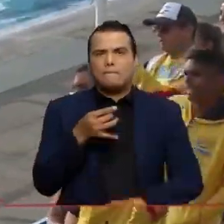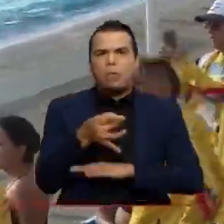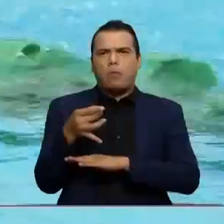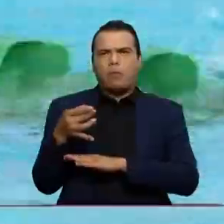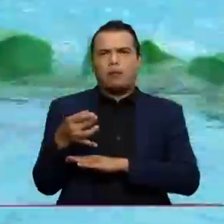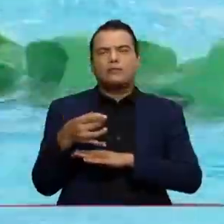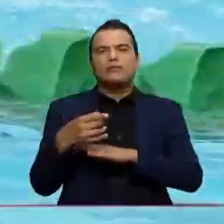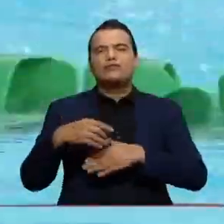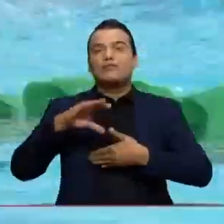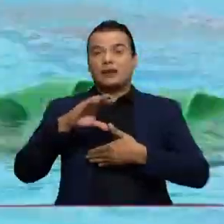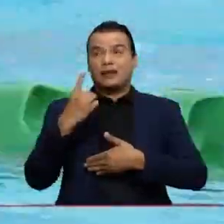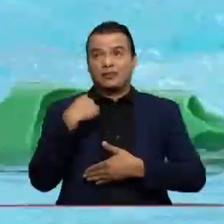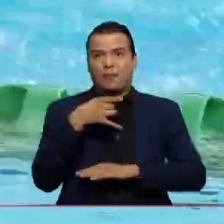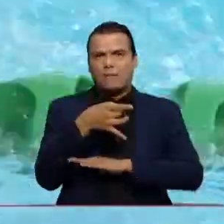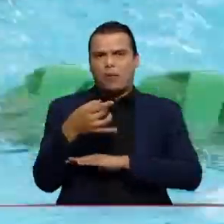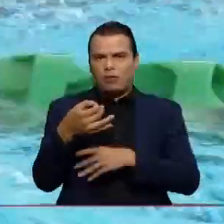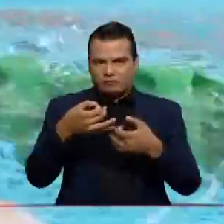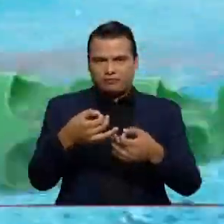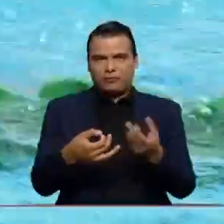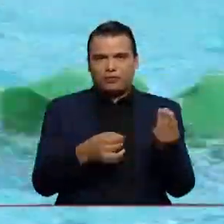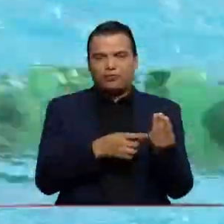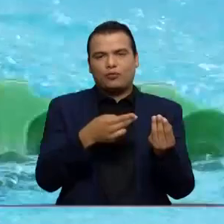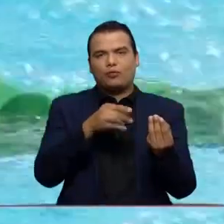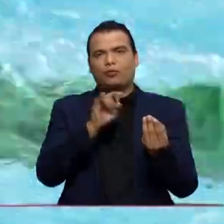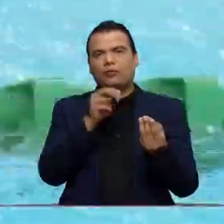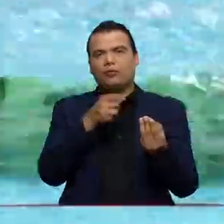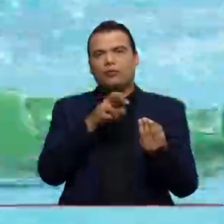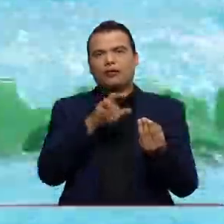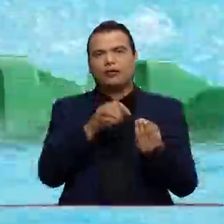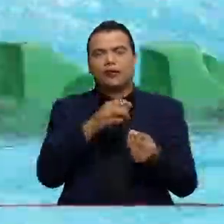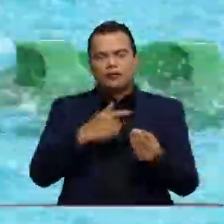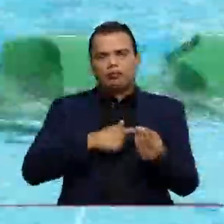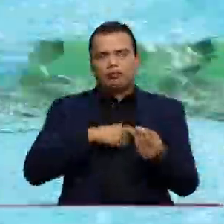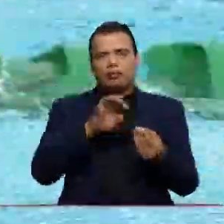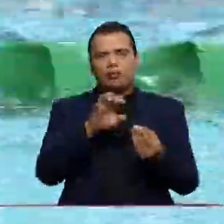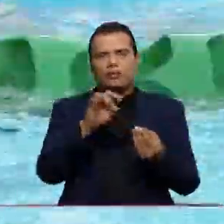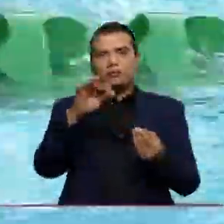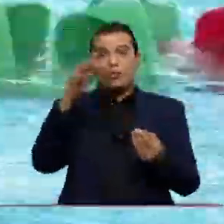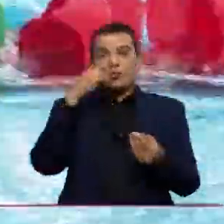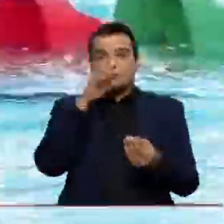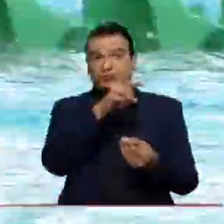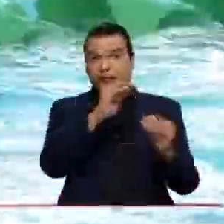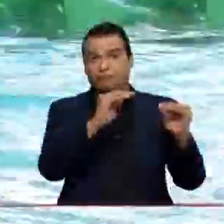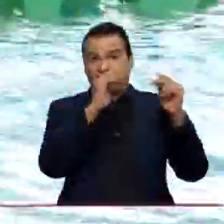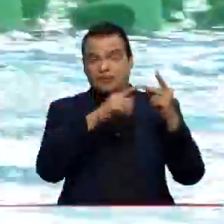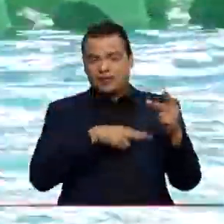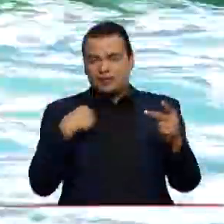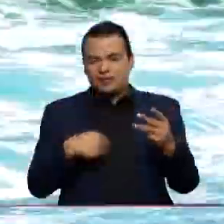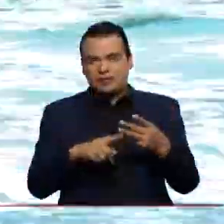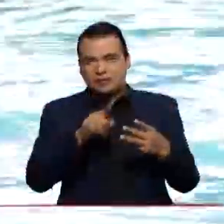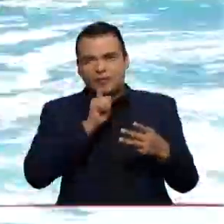América. La delegación de Hungría, con 9 medallas doradas, ratifica su favoritismo. China, Ucrania